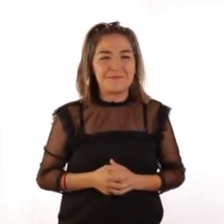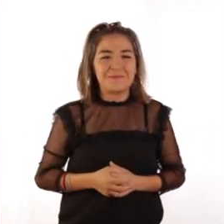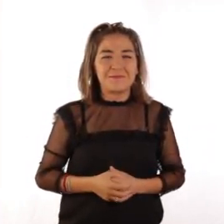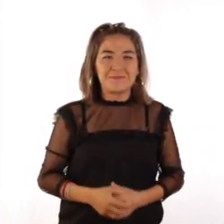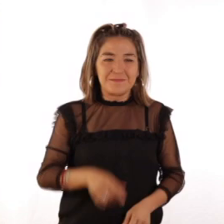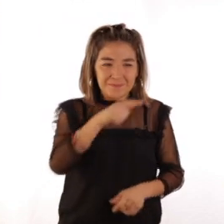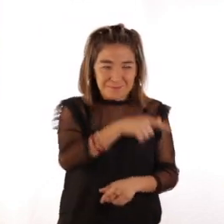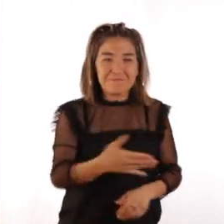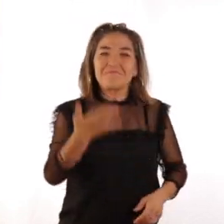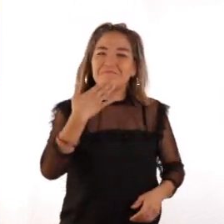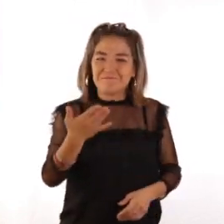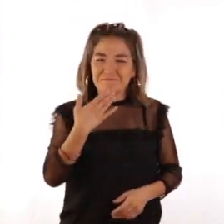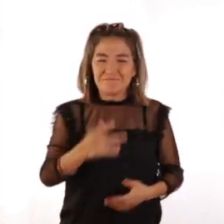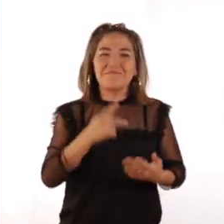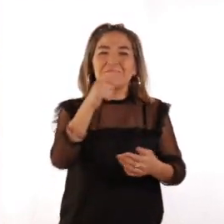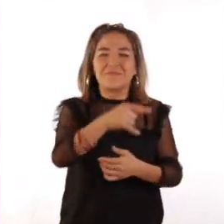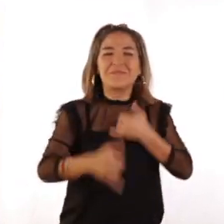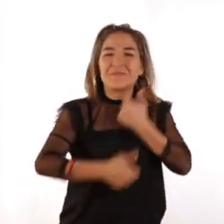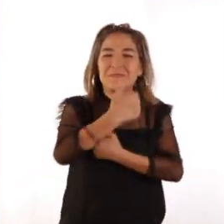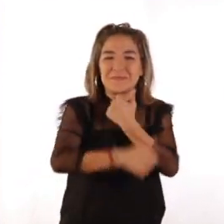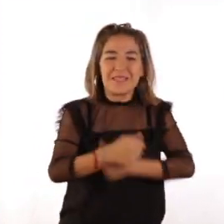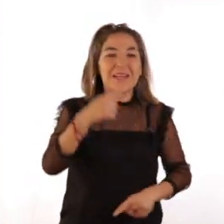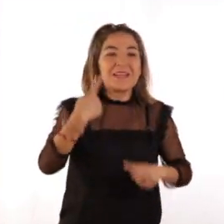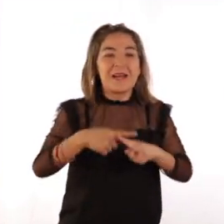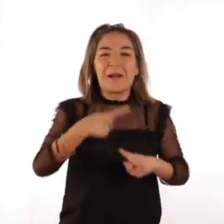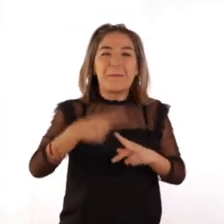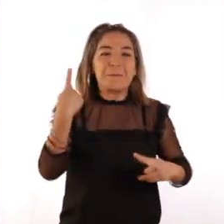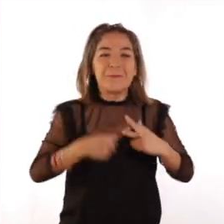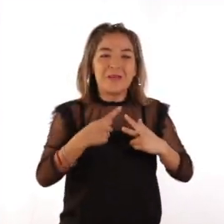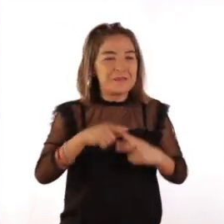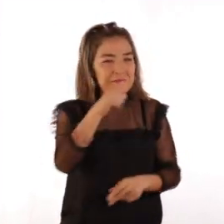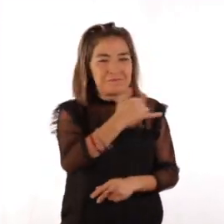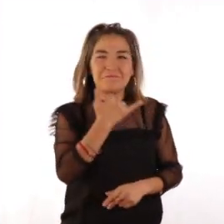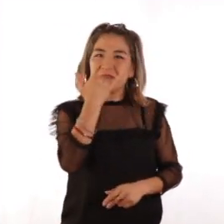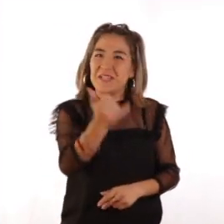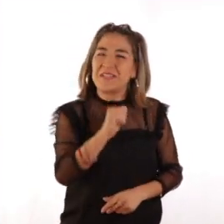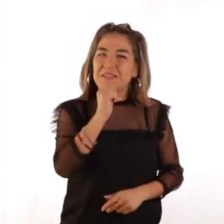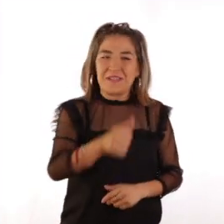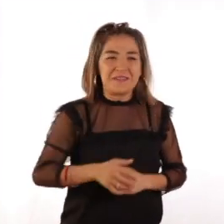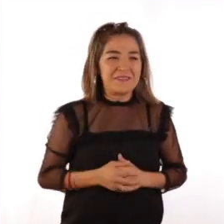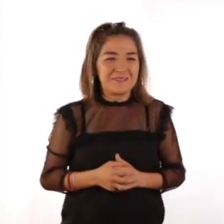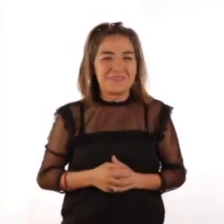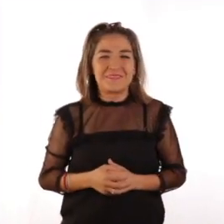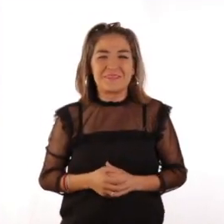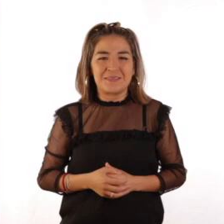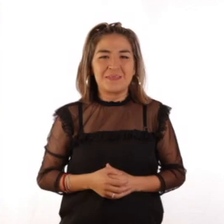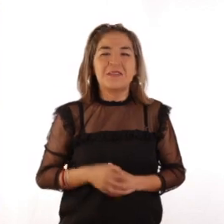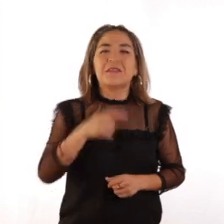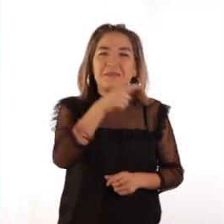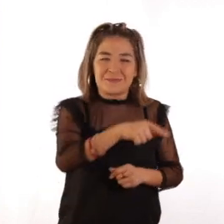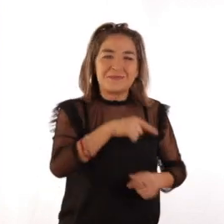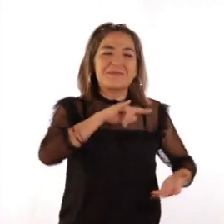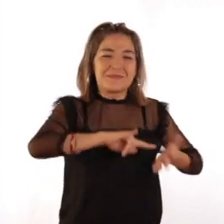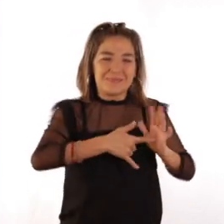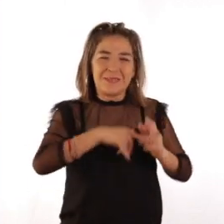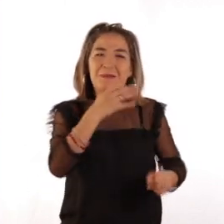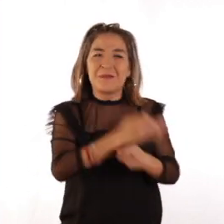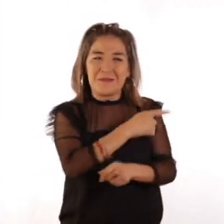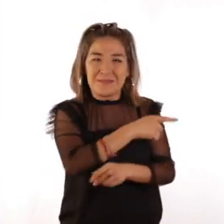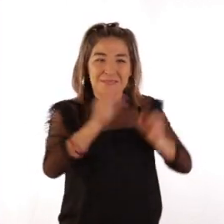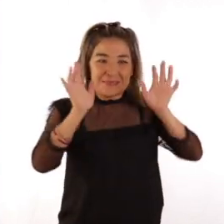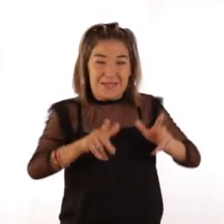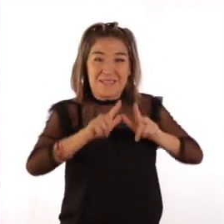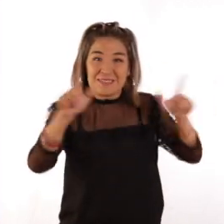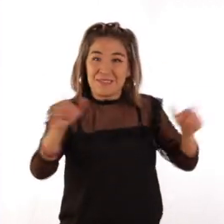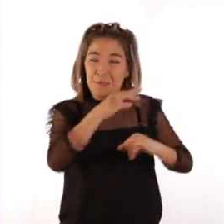Tema. Didmara, has jugado muy bien hasta ahora en el rival más matemático. Ni un error, solo una duda, ¿eh? Por eso detuvimos el reloj